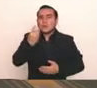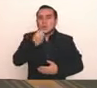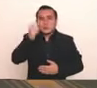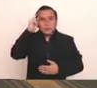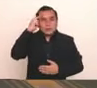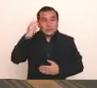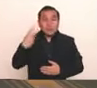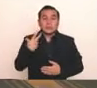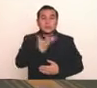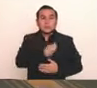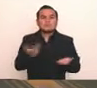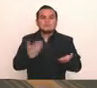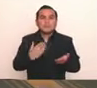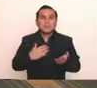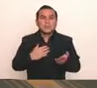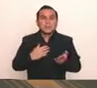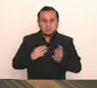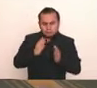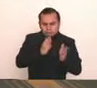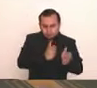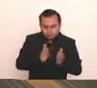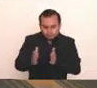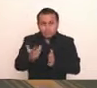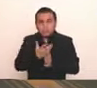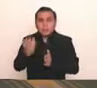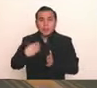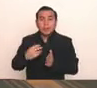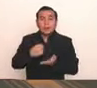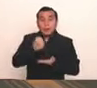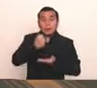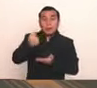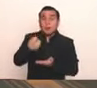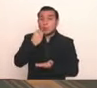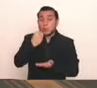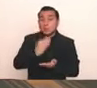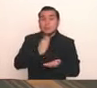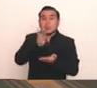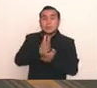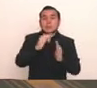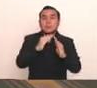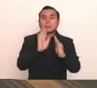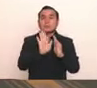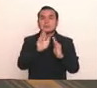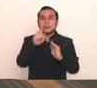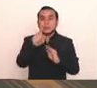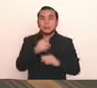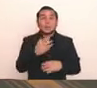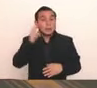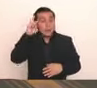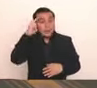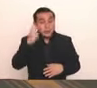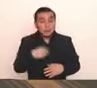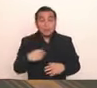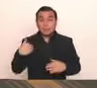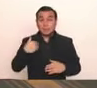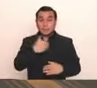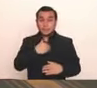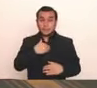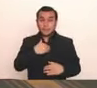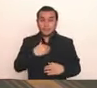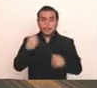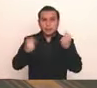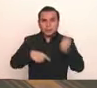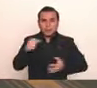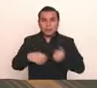nosotros completamos la logística de implementación de los proyectos adiós el ministerio de agricultura inició la entrega de los paquetes agrícolas